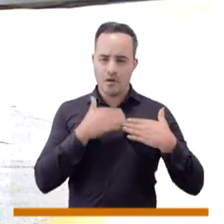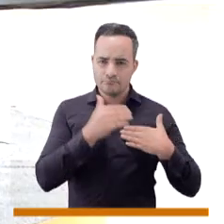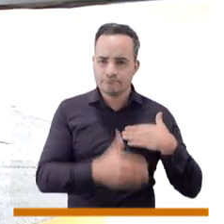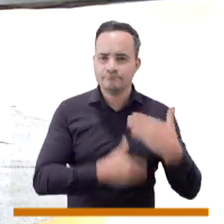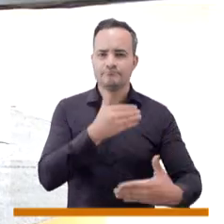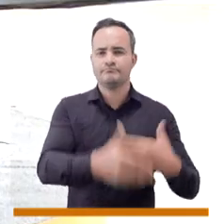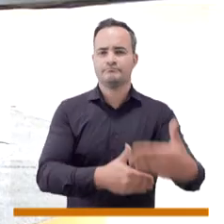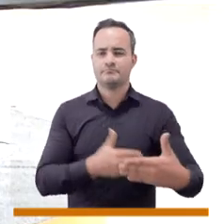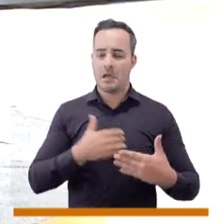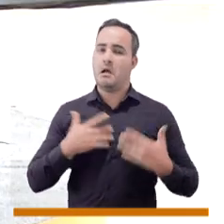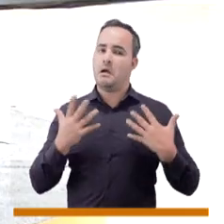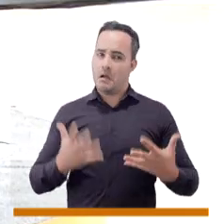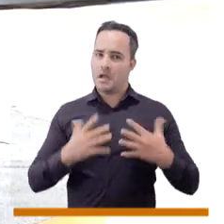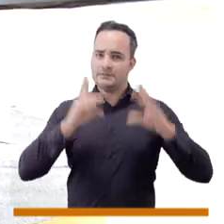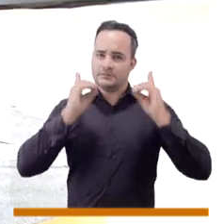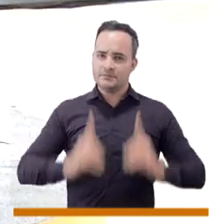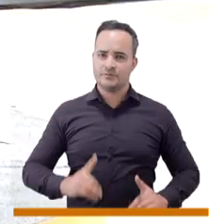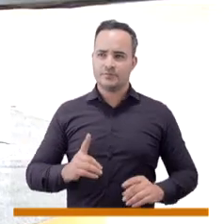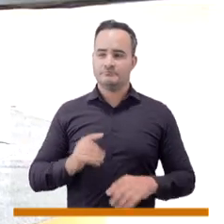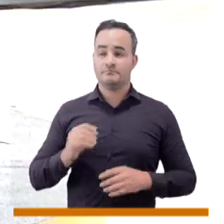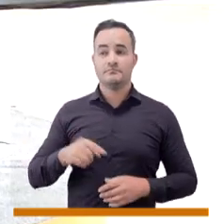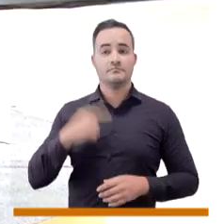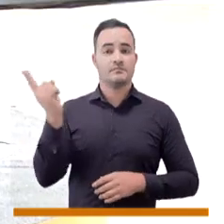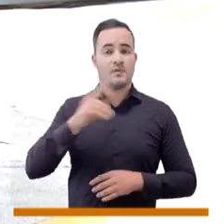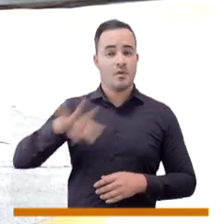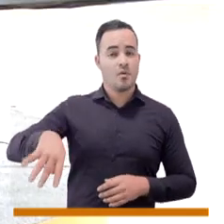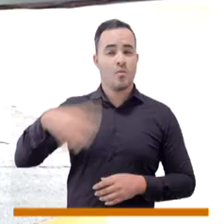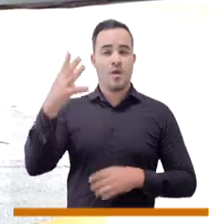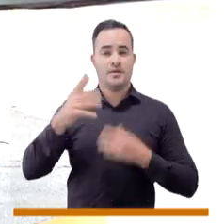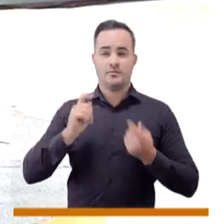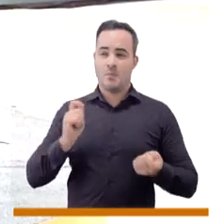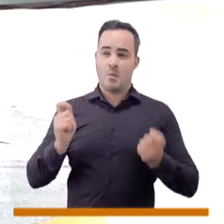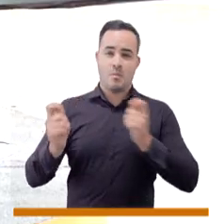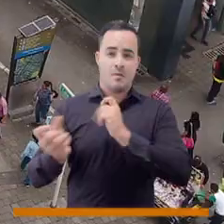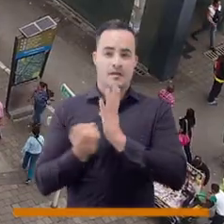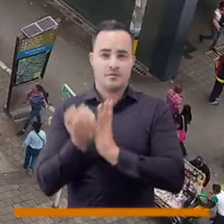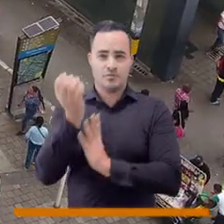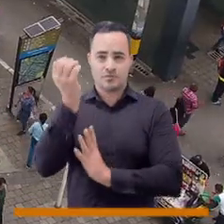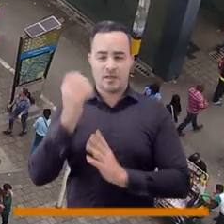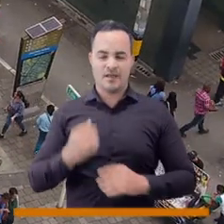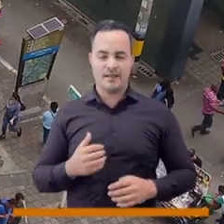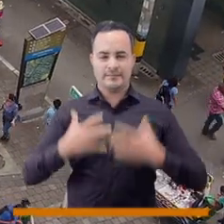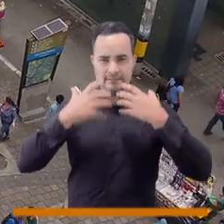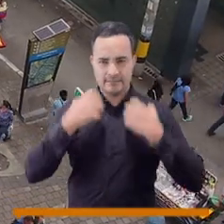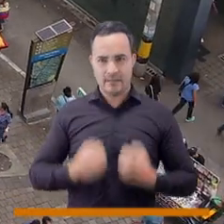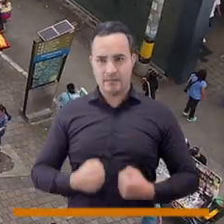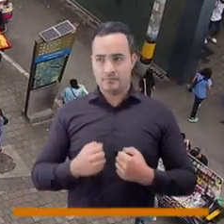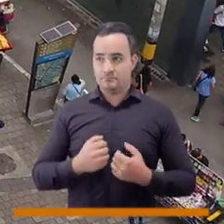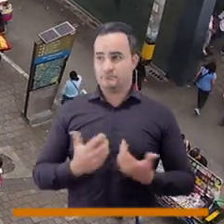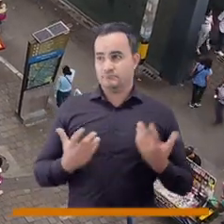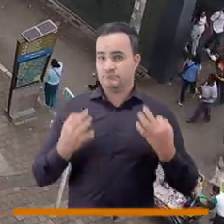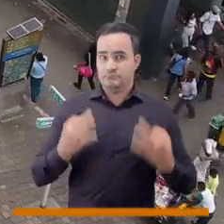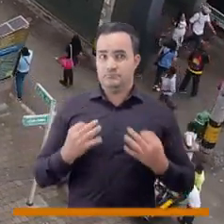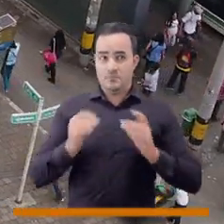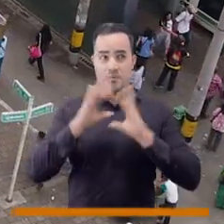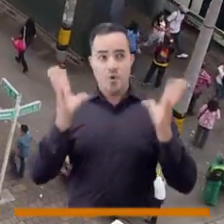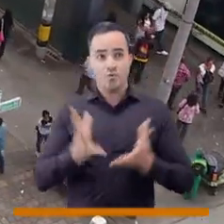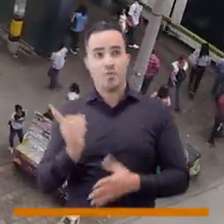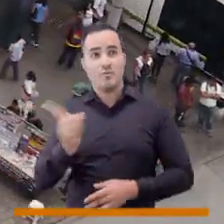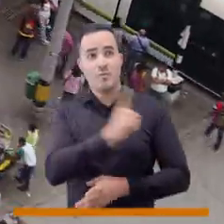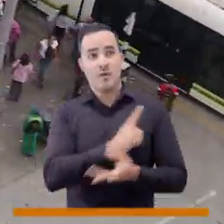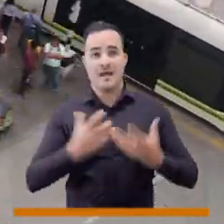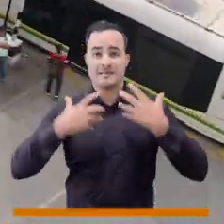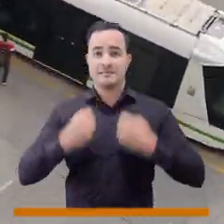Medellín se convirtió en la sede del cuarto centro de la revolución industrial, uno de cinco en el mundo y el único en